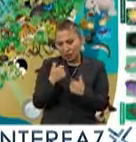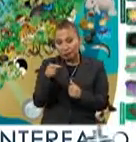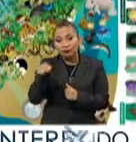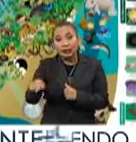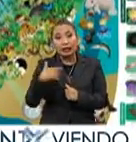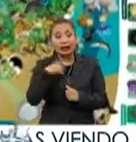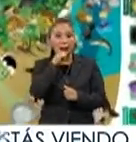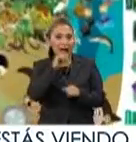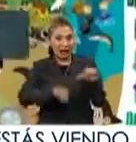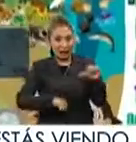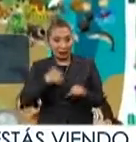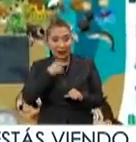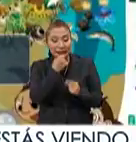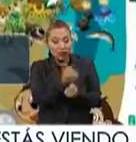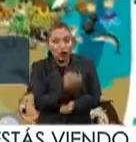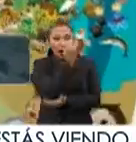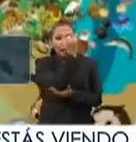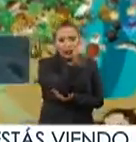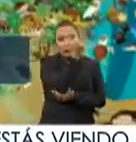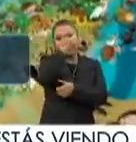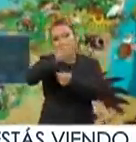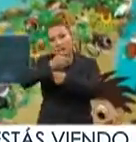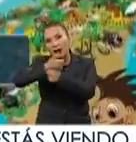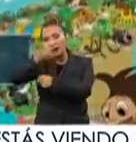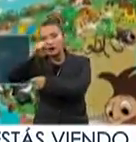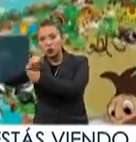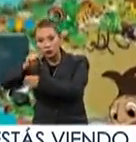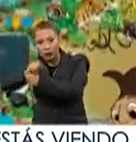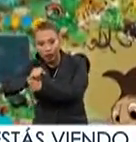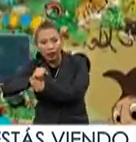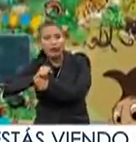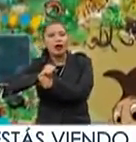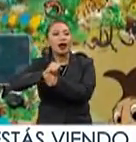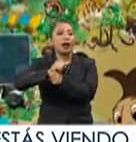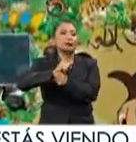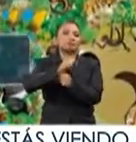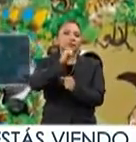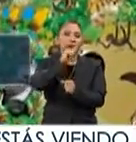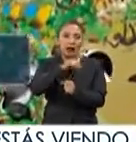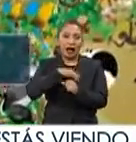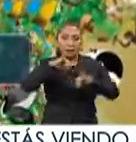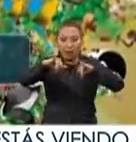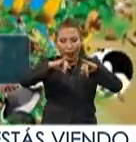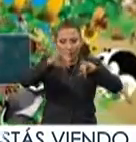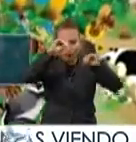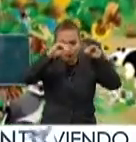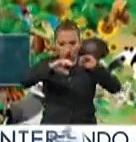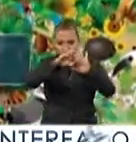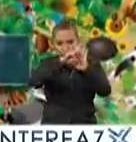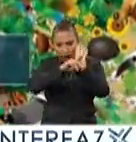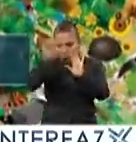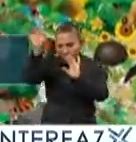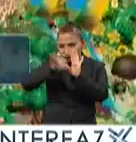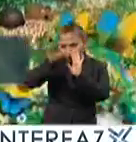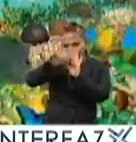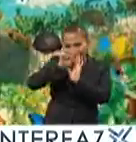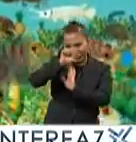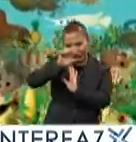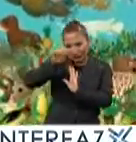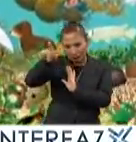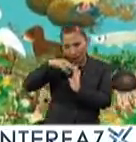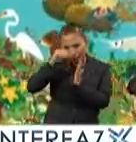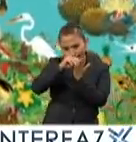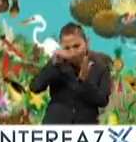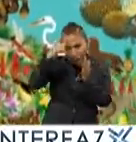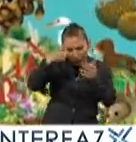secciones para niños desde preprimaria, primaria, secundaria. Tenemos mapeado el currículum de la Secretaría de